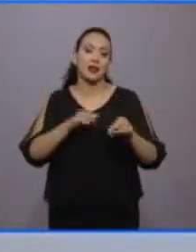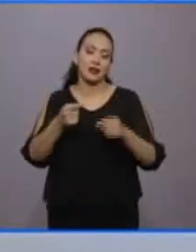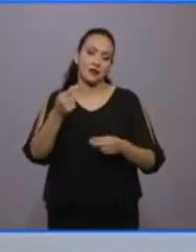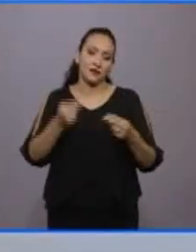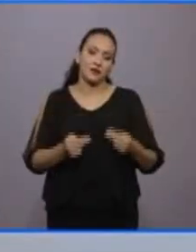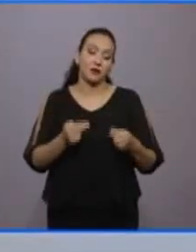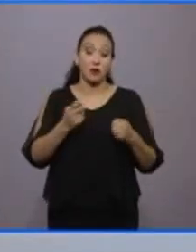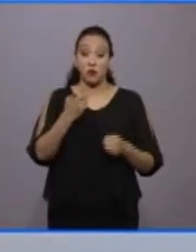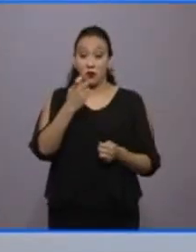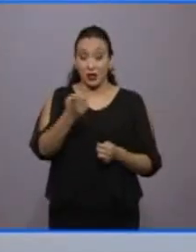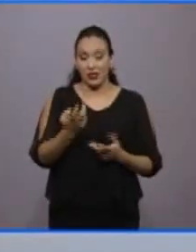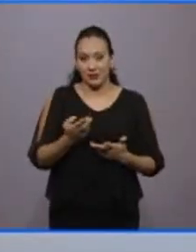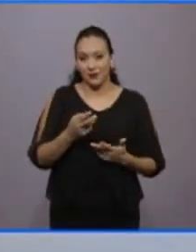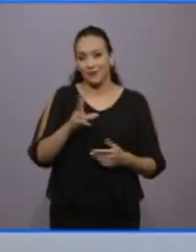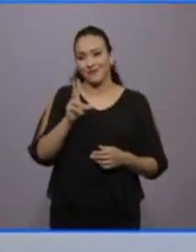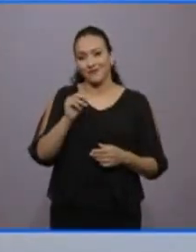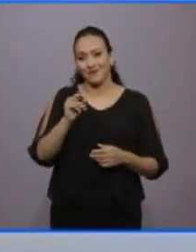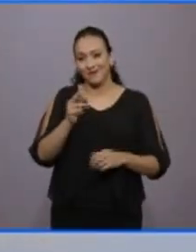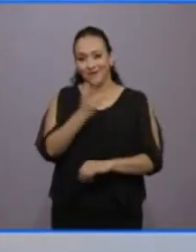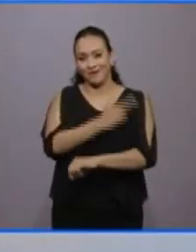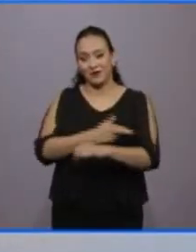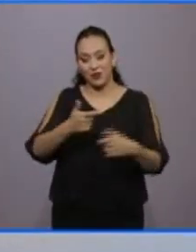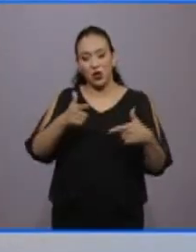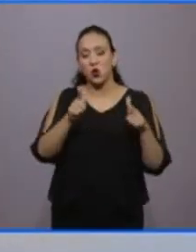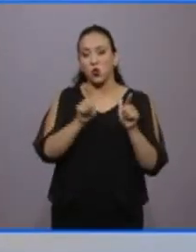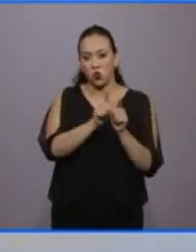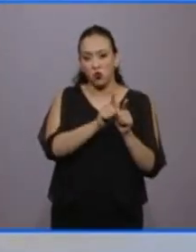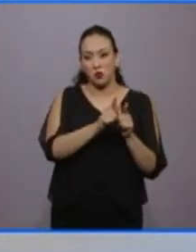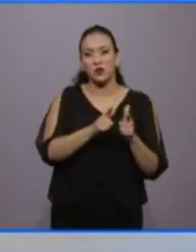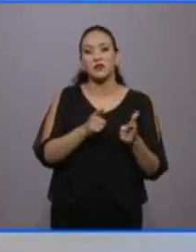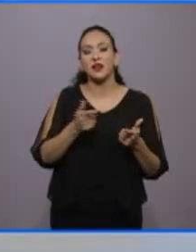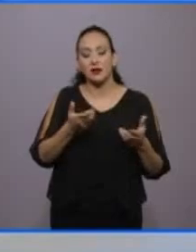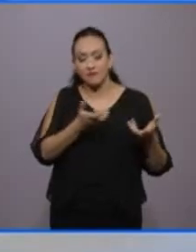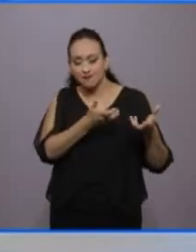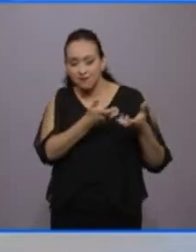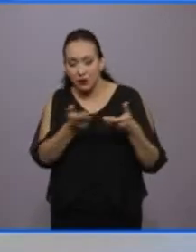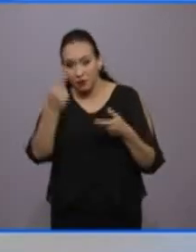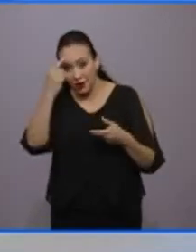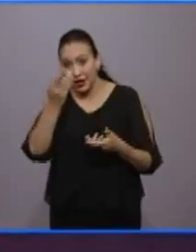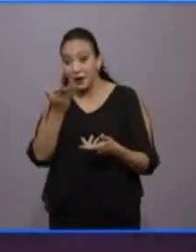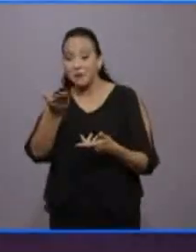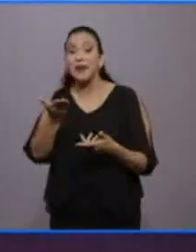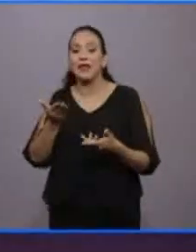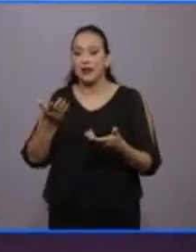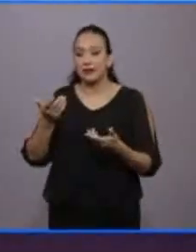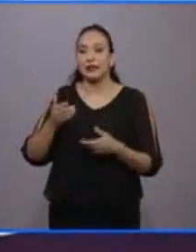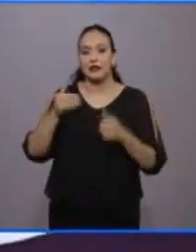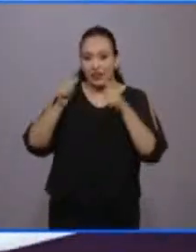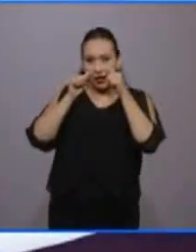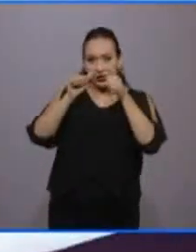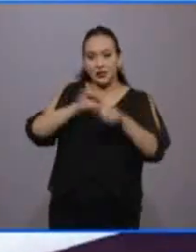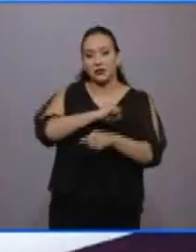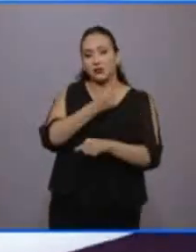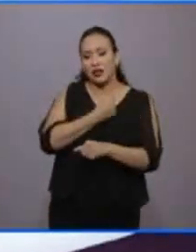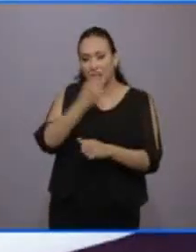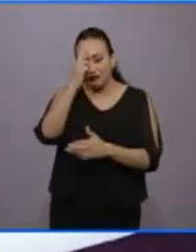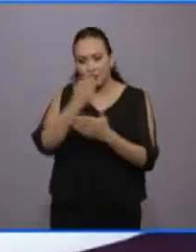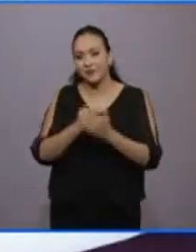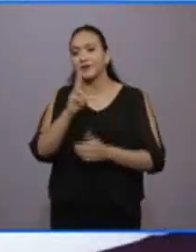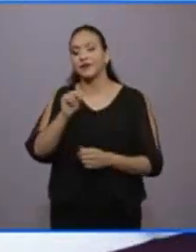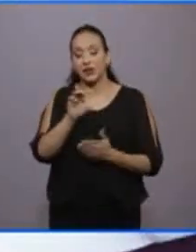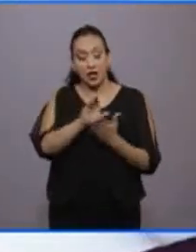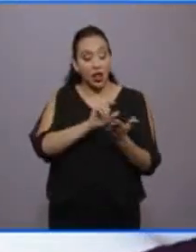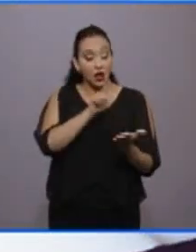Por esta razón, no proceden las acciones colectivas para reclamar la prestación del servicio. Explicó que la Constitución no